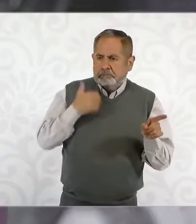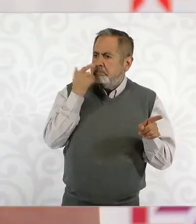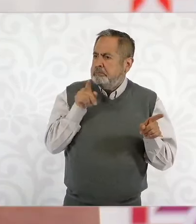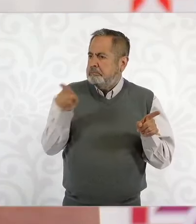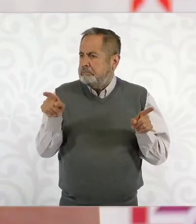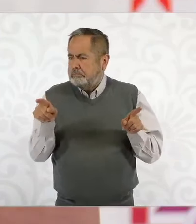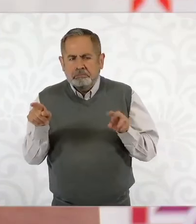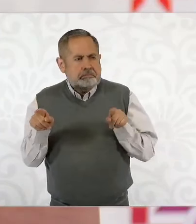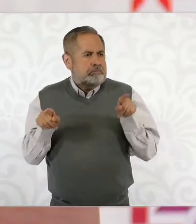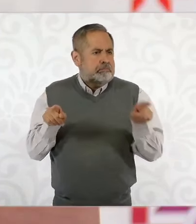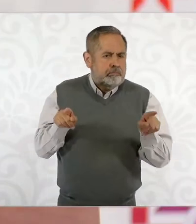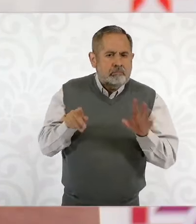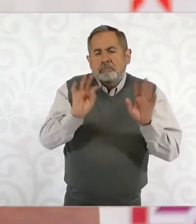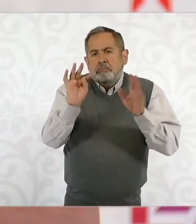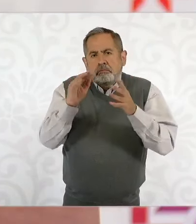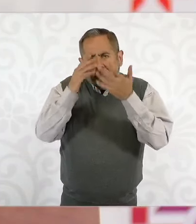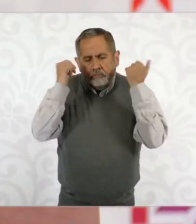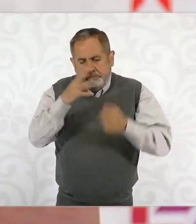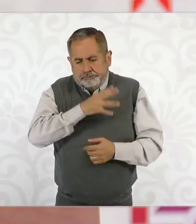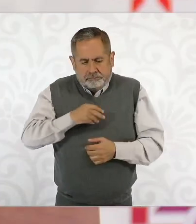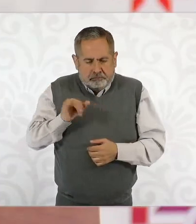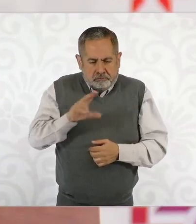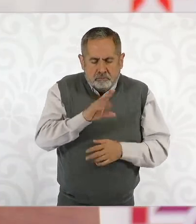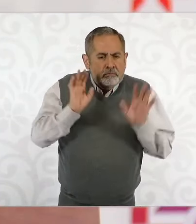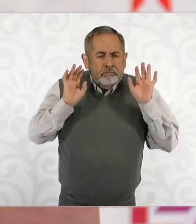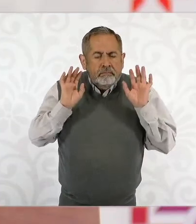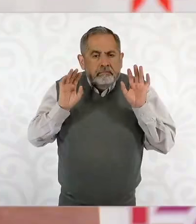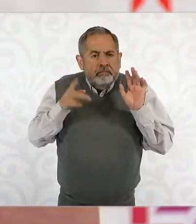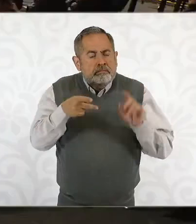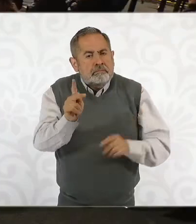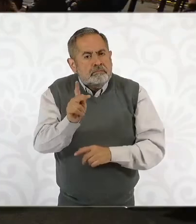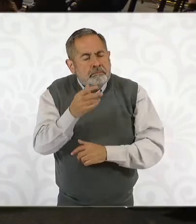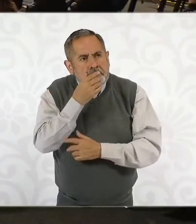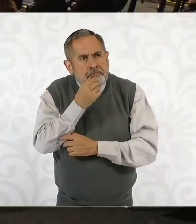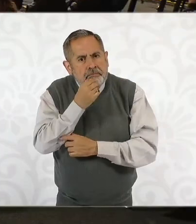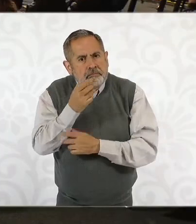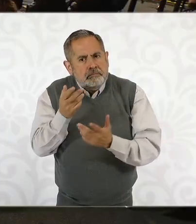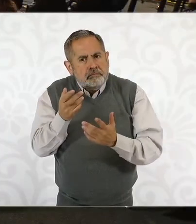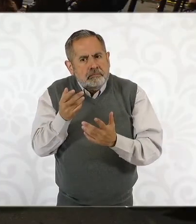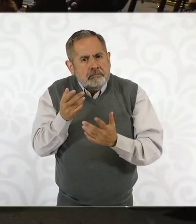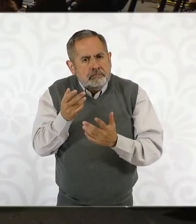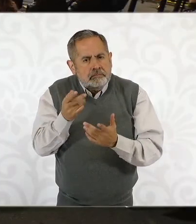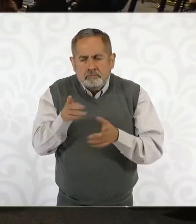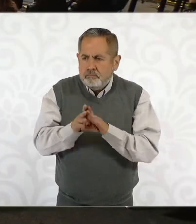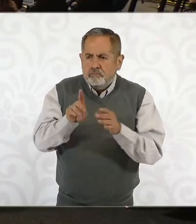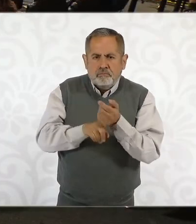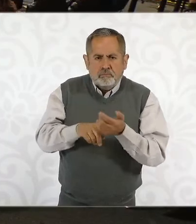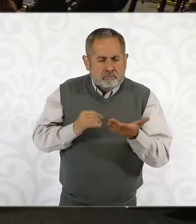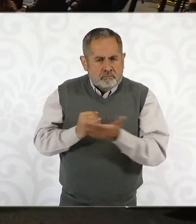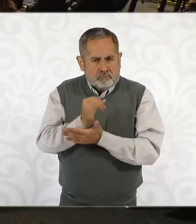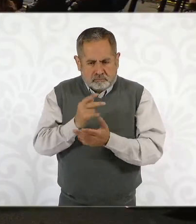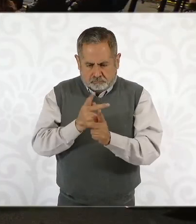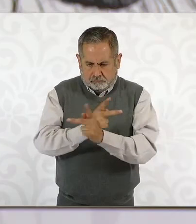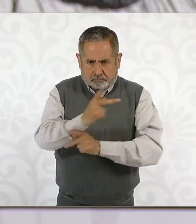no elegiste si eres hijo de o no, pero la elección personal de tener doble